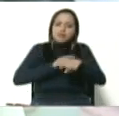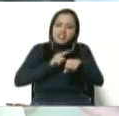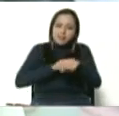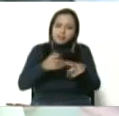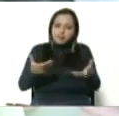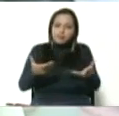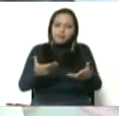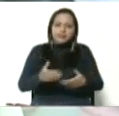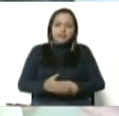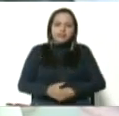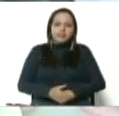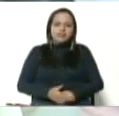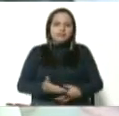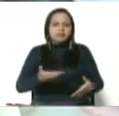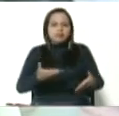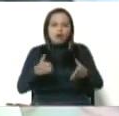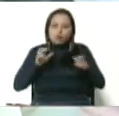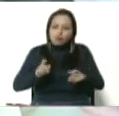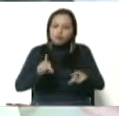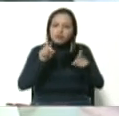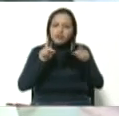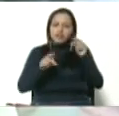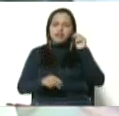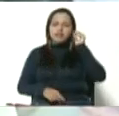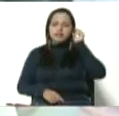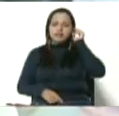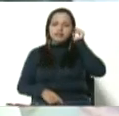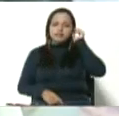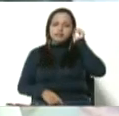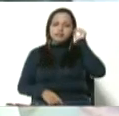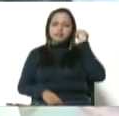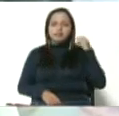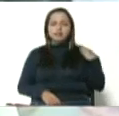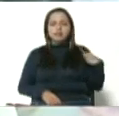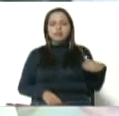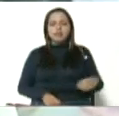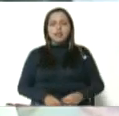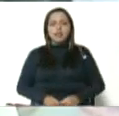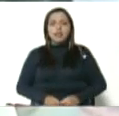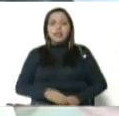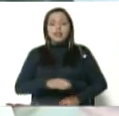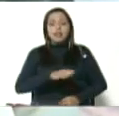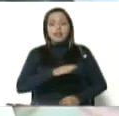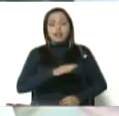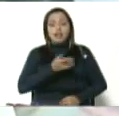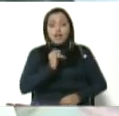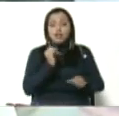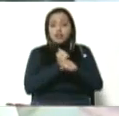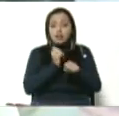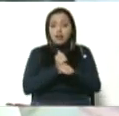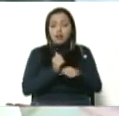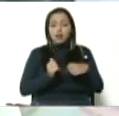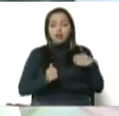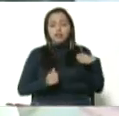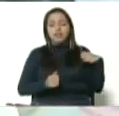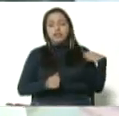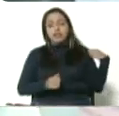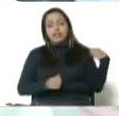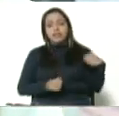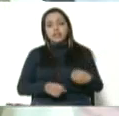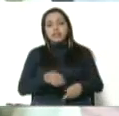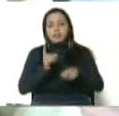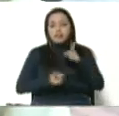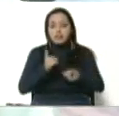hacia la oportunidad que tienen los trabajadores de hacer los planteamientos de acuerdo con las necesidades que